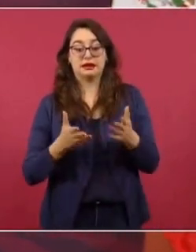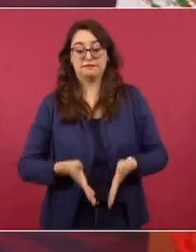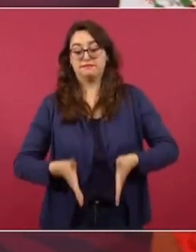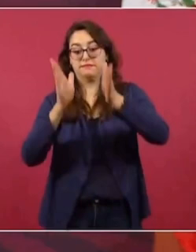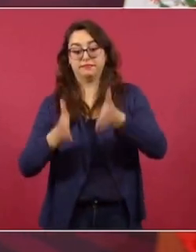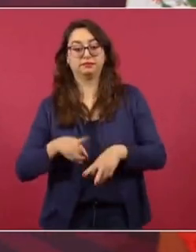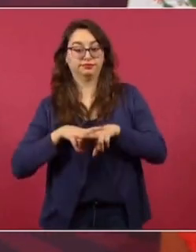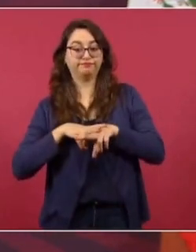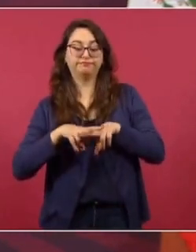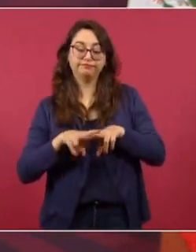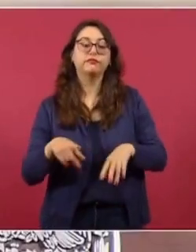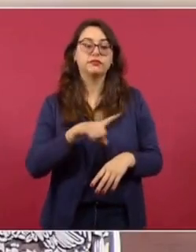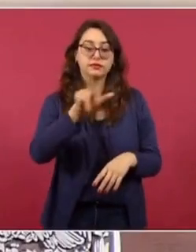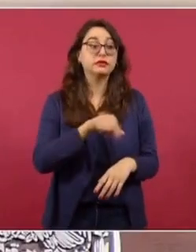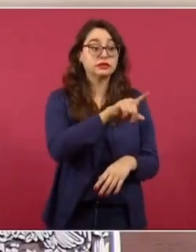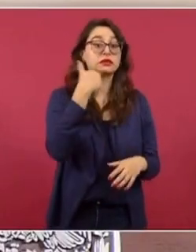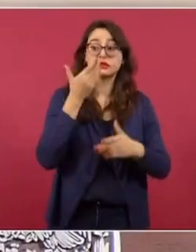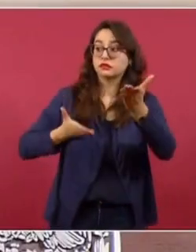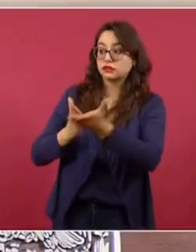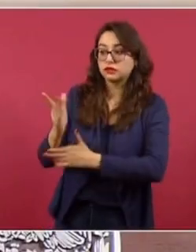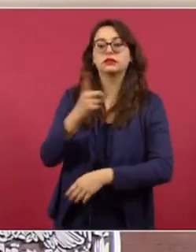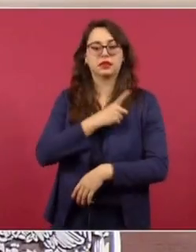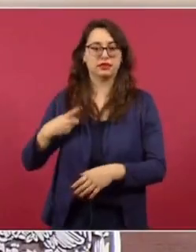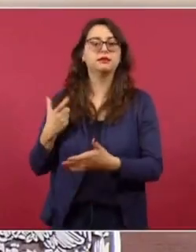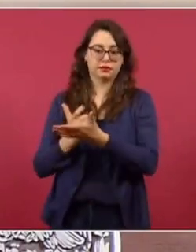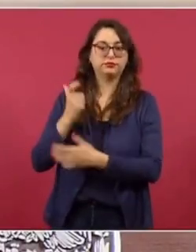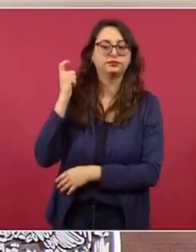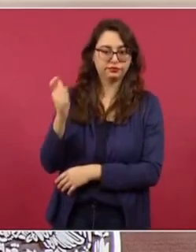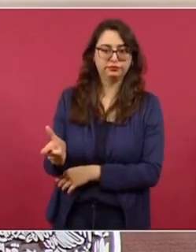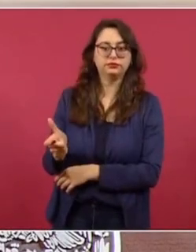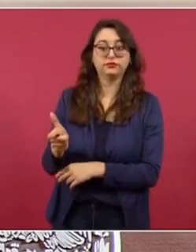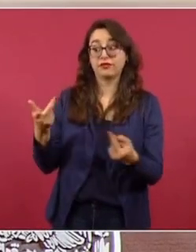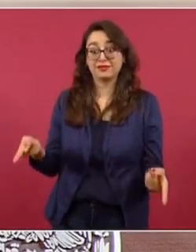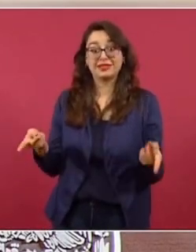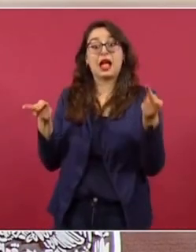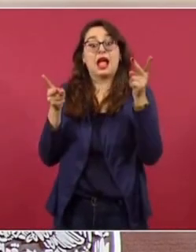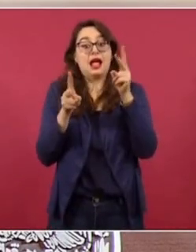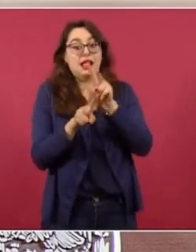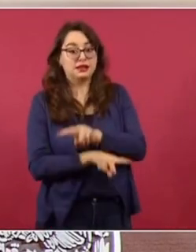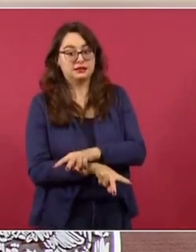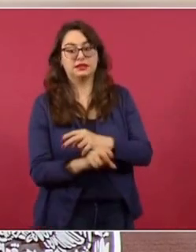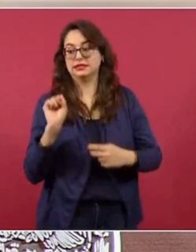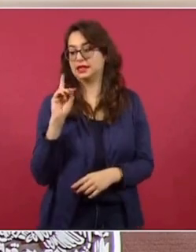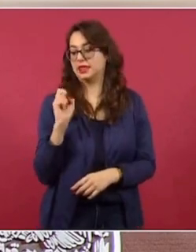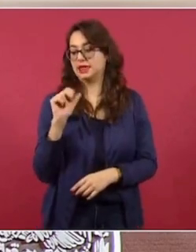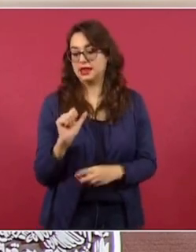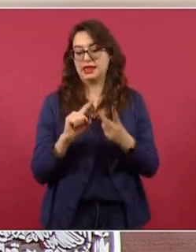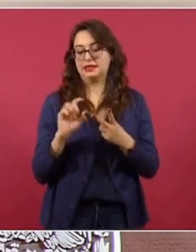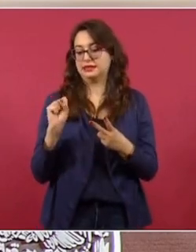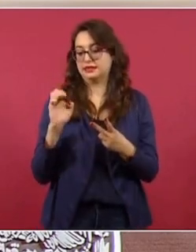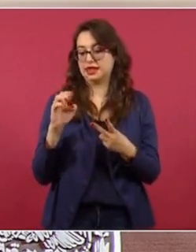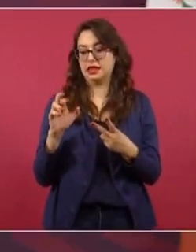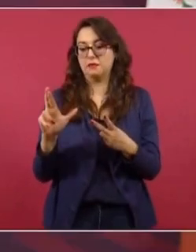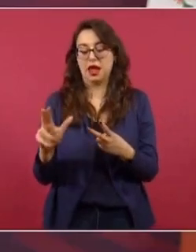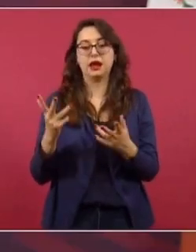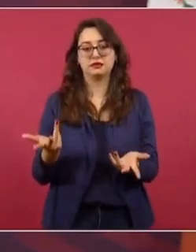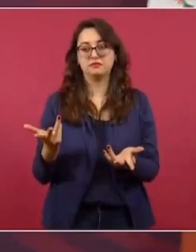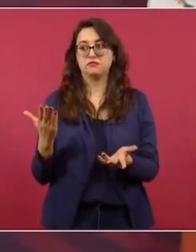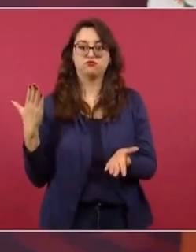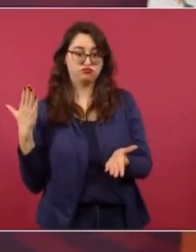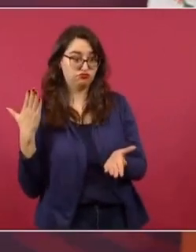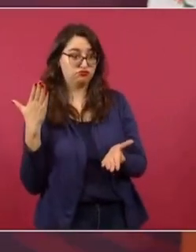de la empresa de la defensa del puerto de Progreso